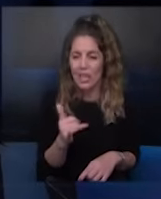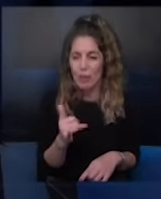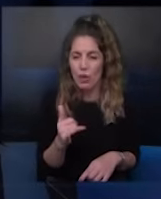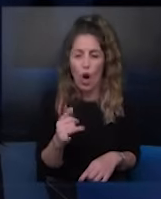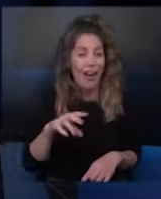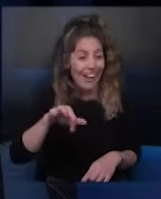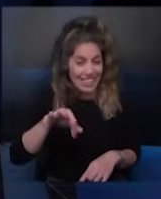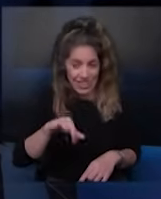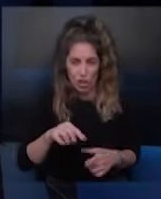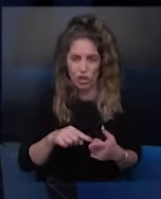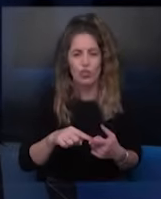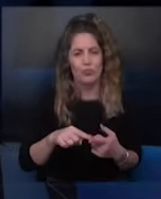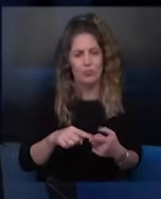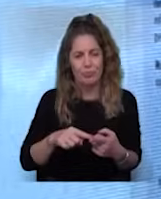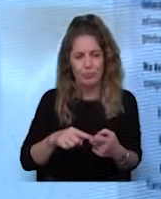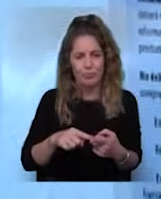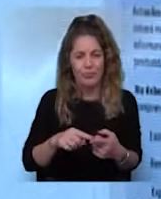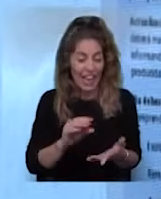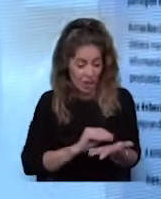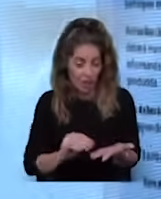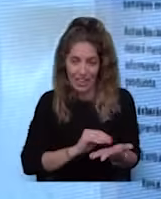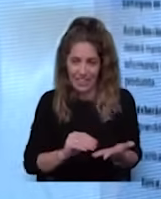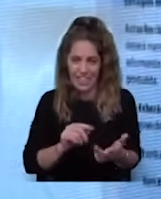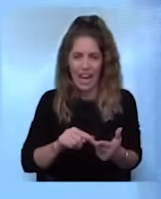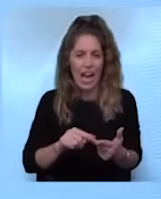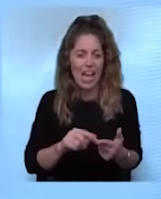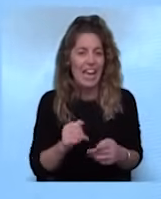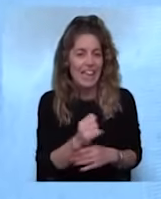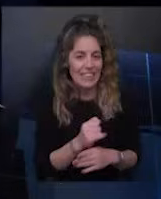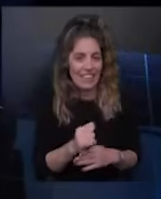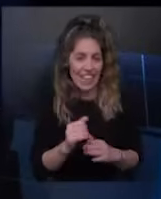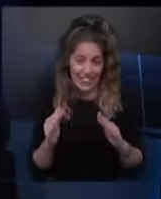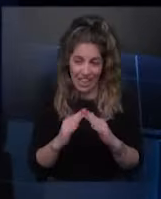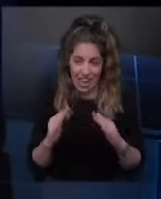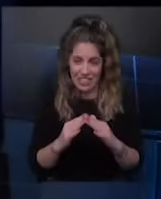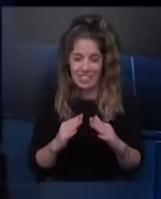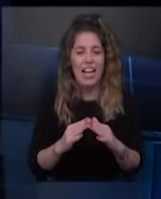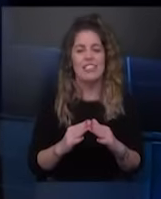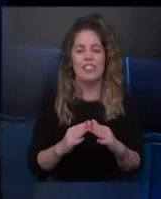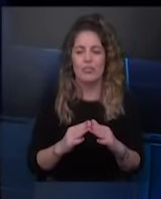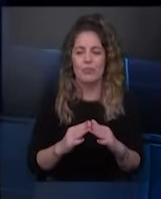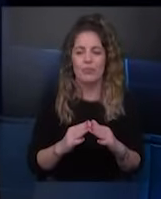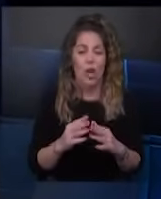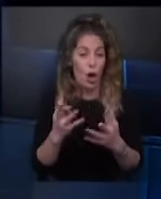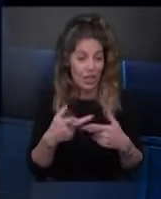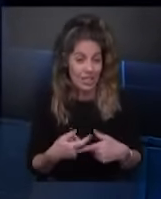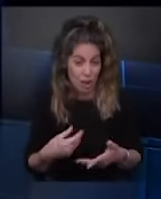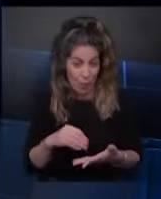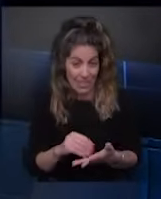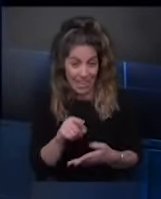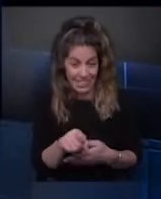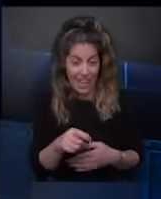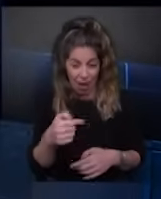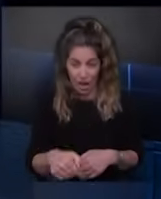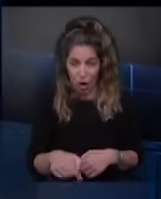casino eh escribanía in mobiliar alguna algunas otras este organizaciones más y acá